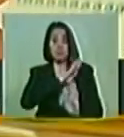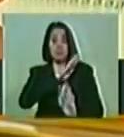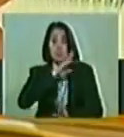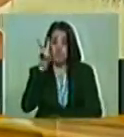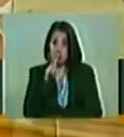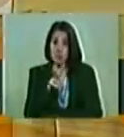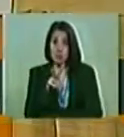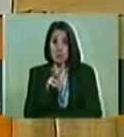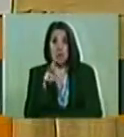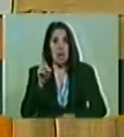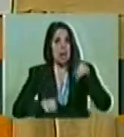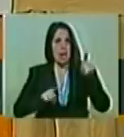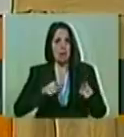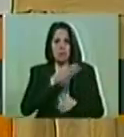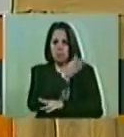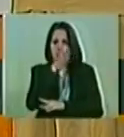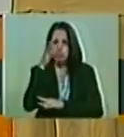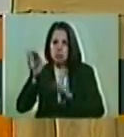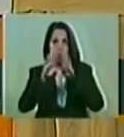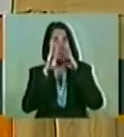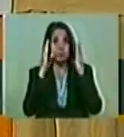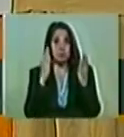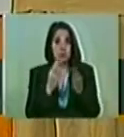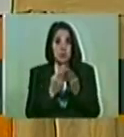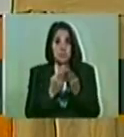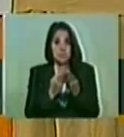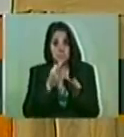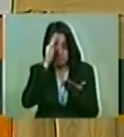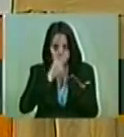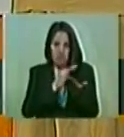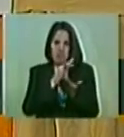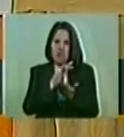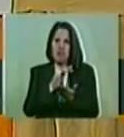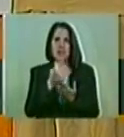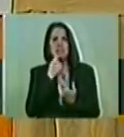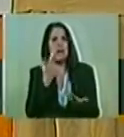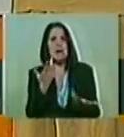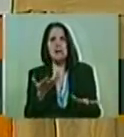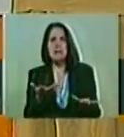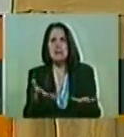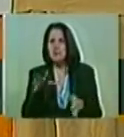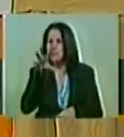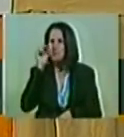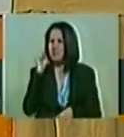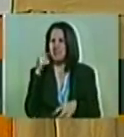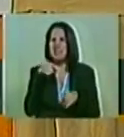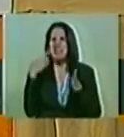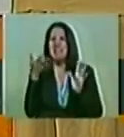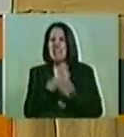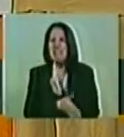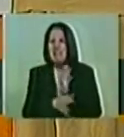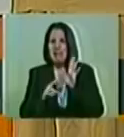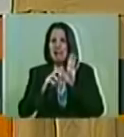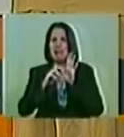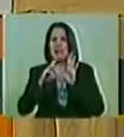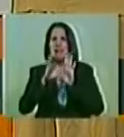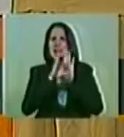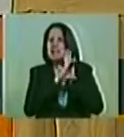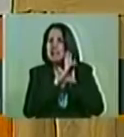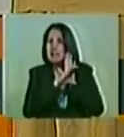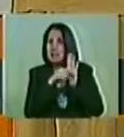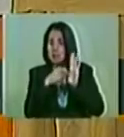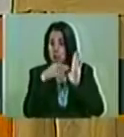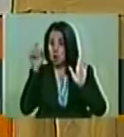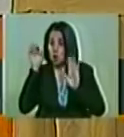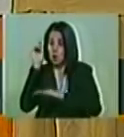mundo, inclusive de buena fe, hay gente que no entiende qué es esto. Hay gente que me ha preguntado, pero si existe una Asamblea Nacional,